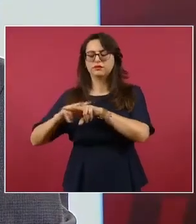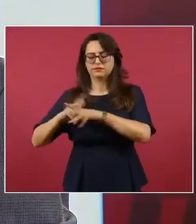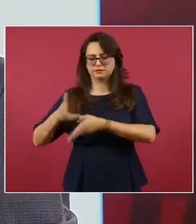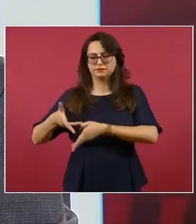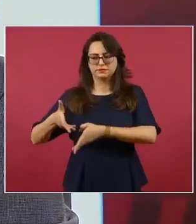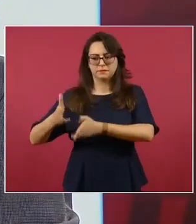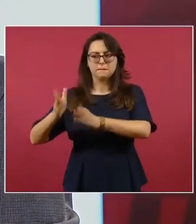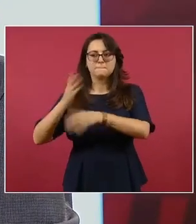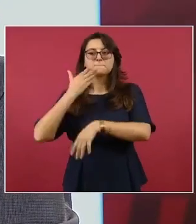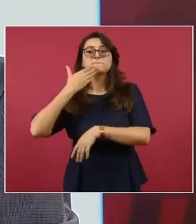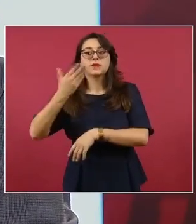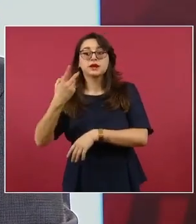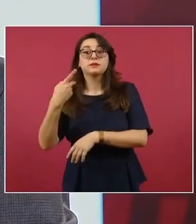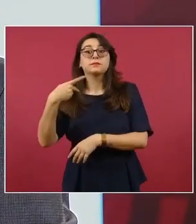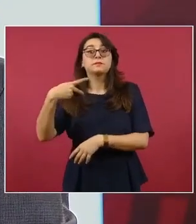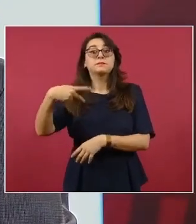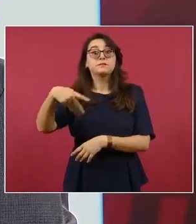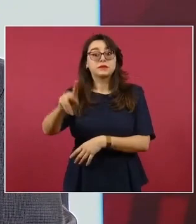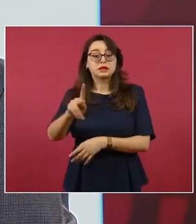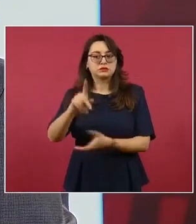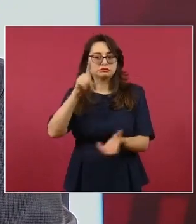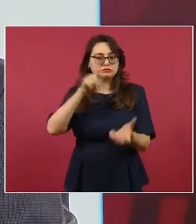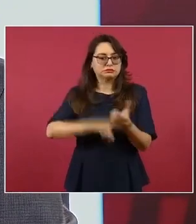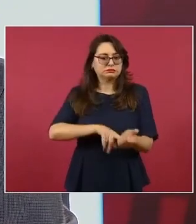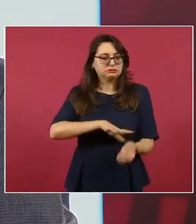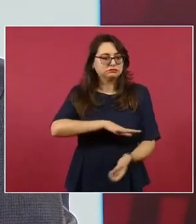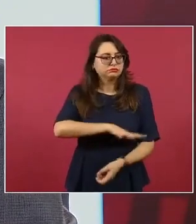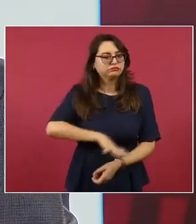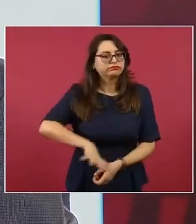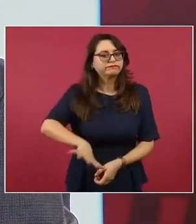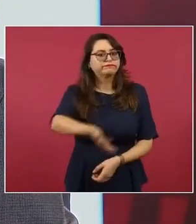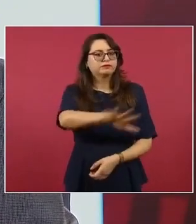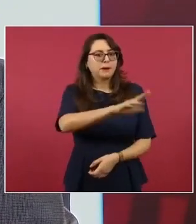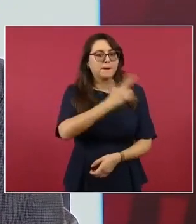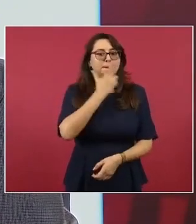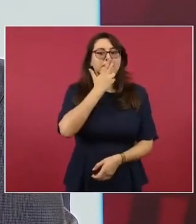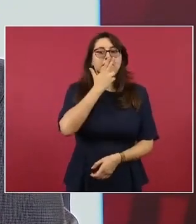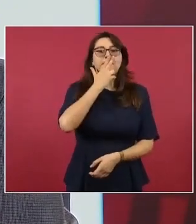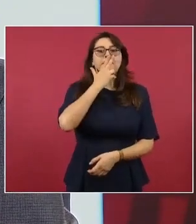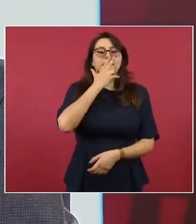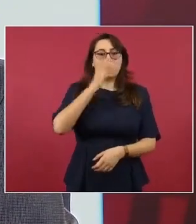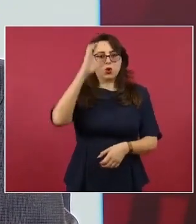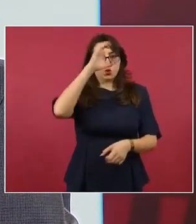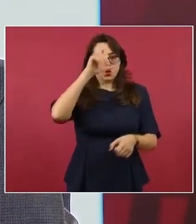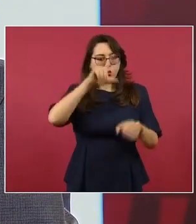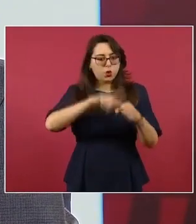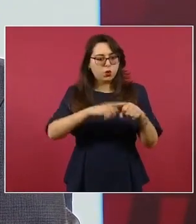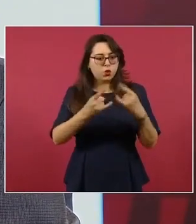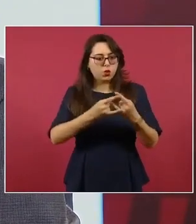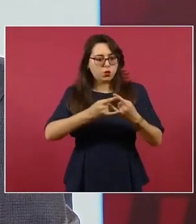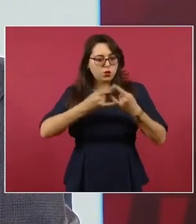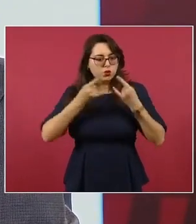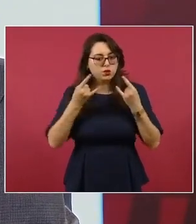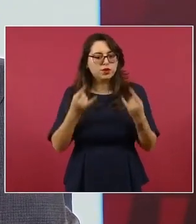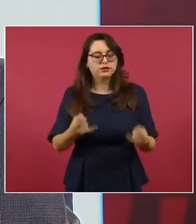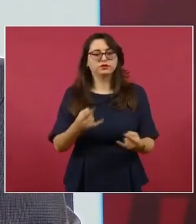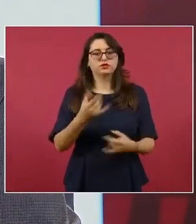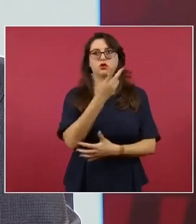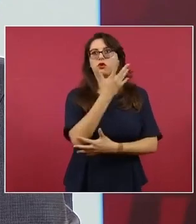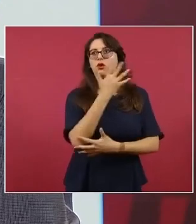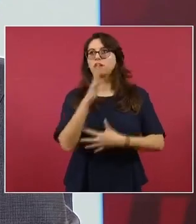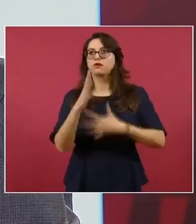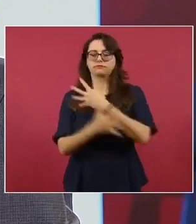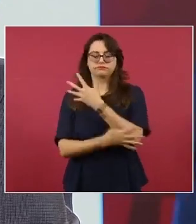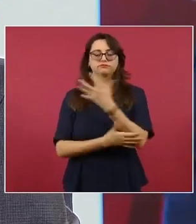y salvaguarde el patrimonio cultural y natural y también